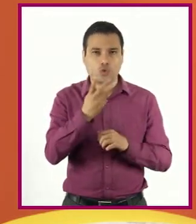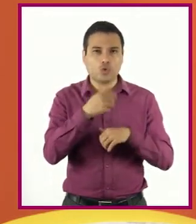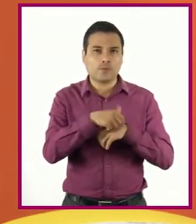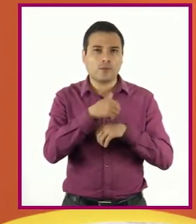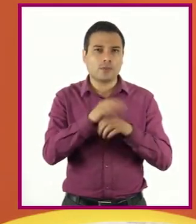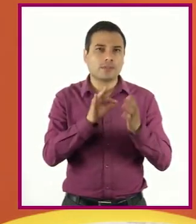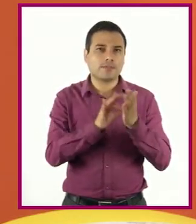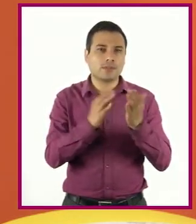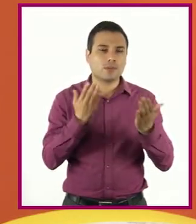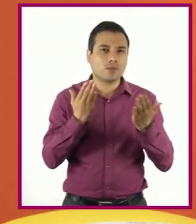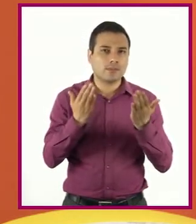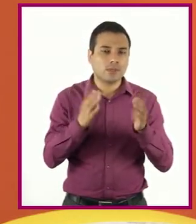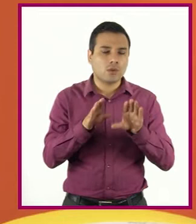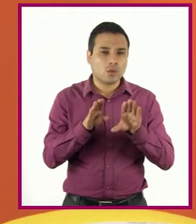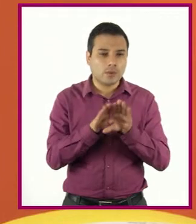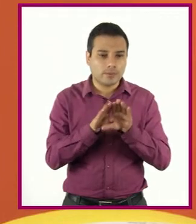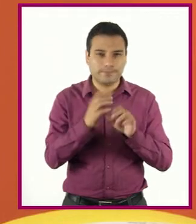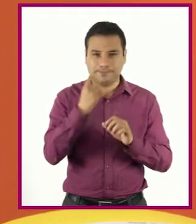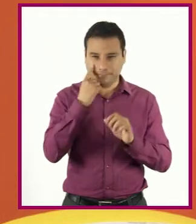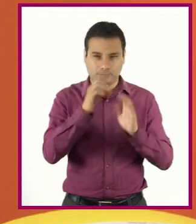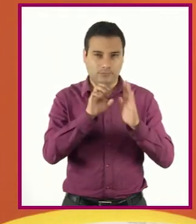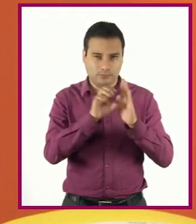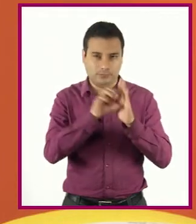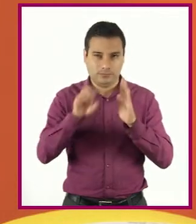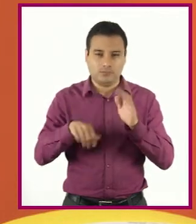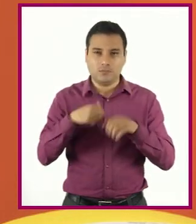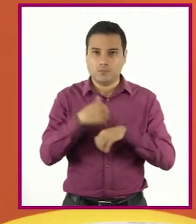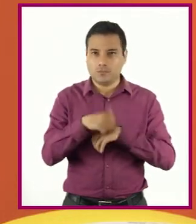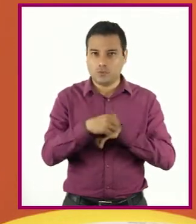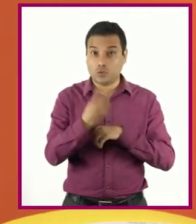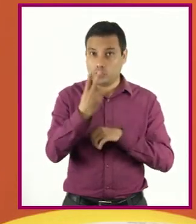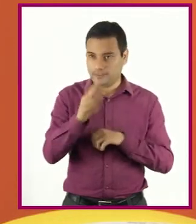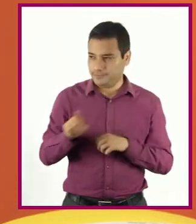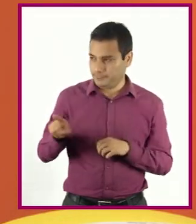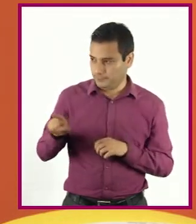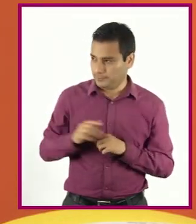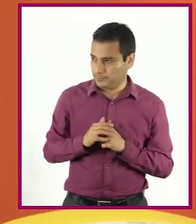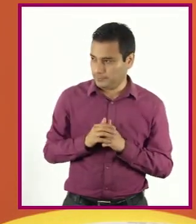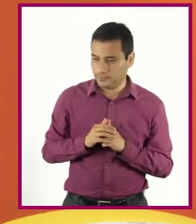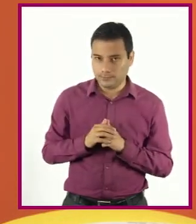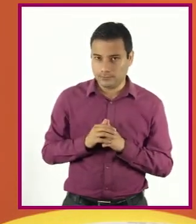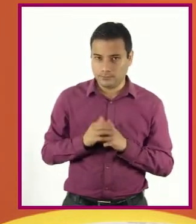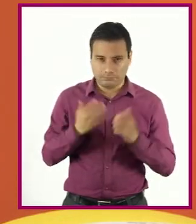decimales. Si se comparan los números 0.19 y